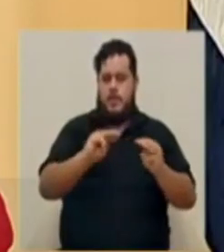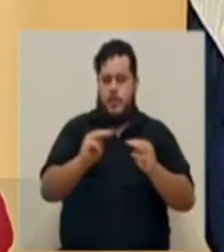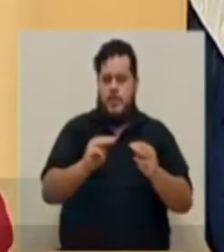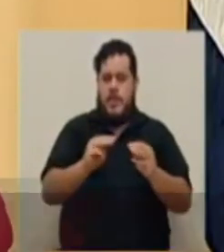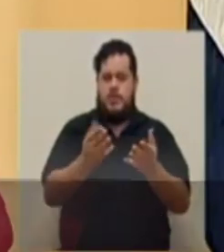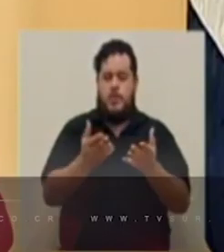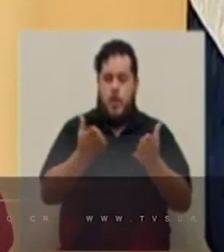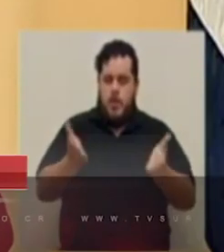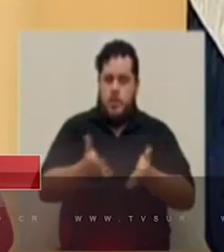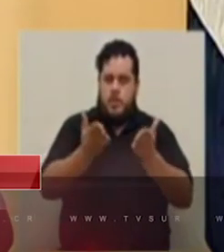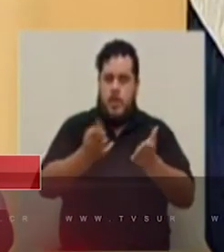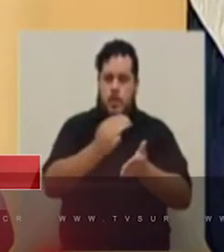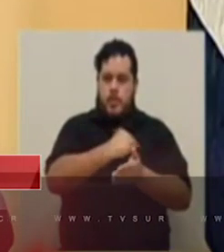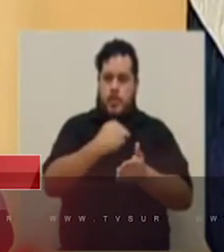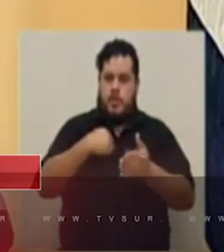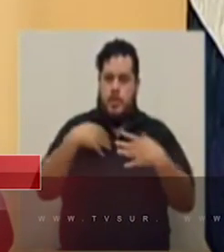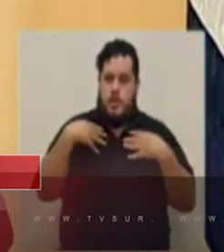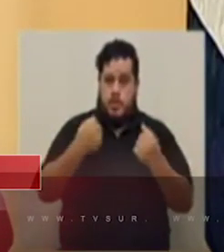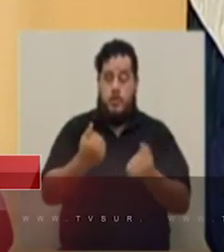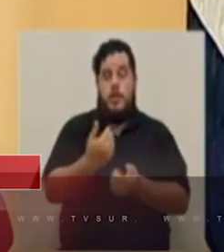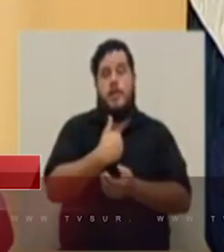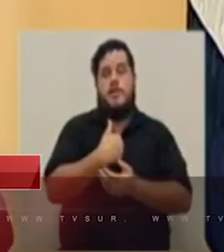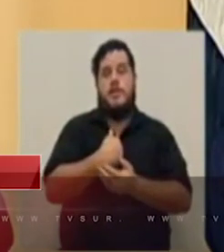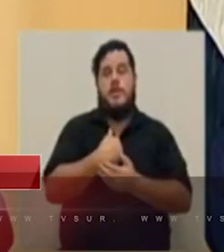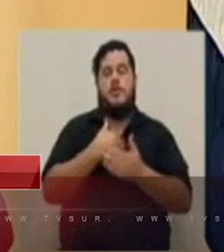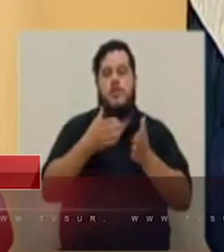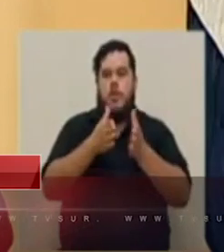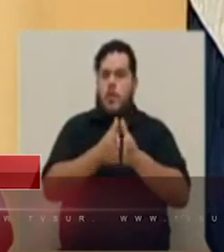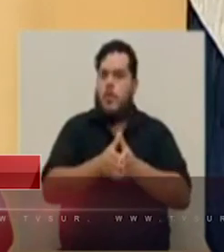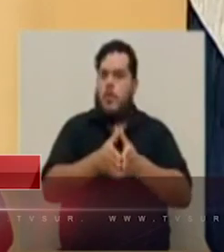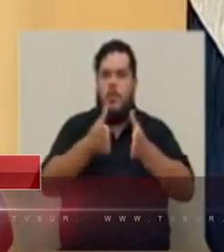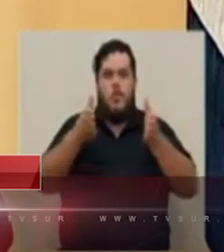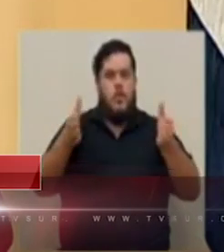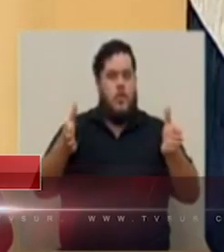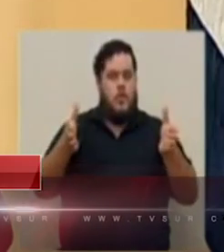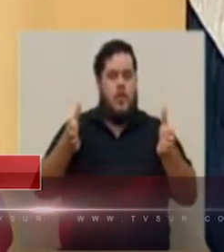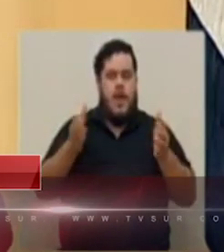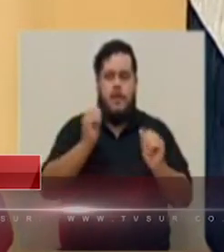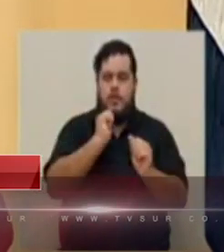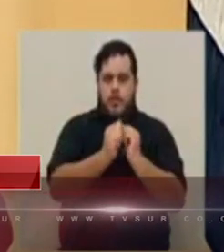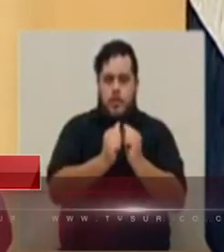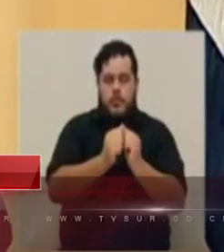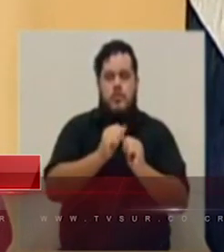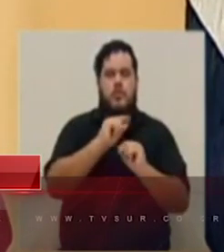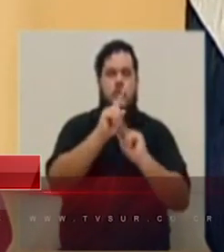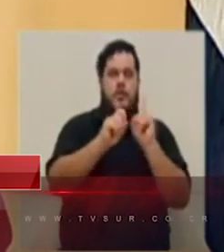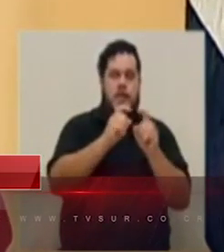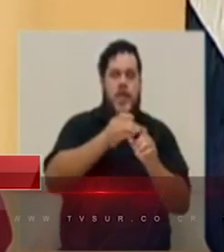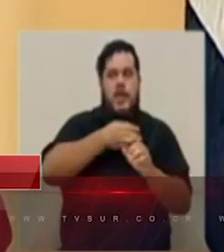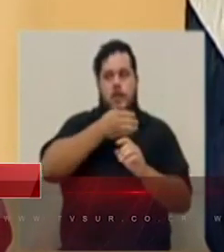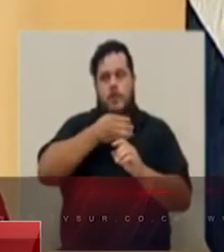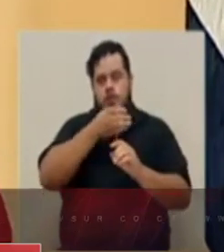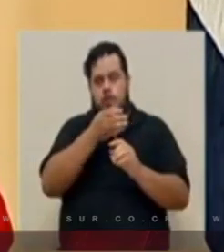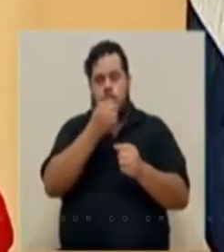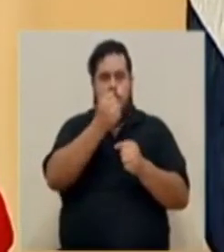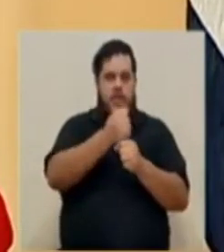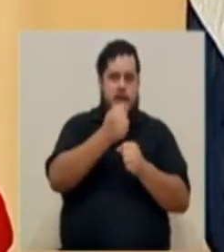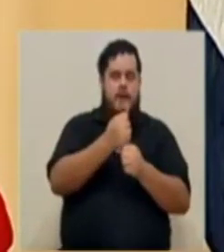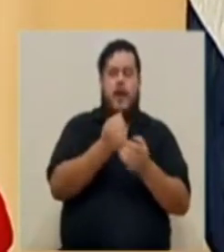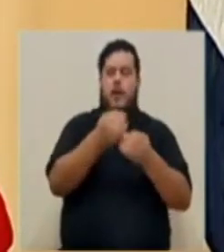Ministerio de Salud ha tenido un amplio concurso de consulta y trabajo. La Red